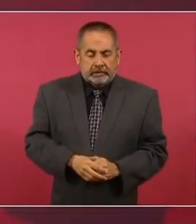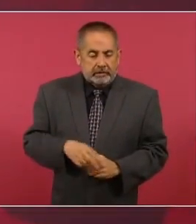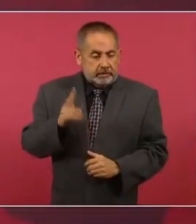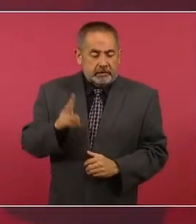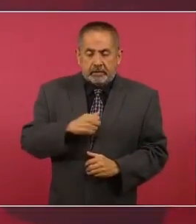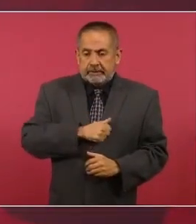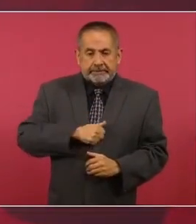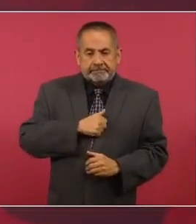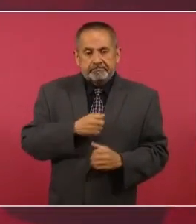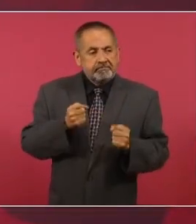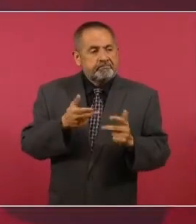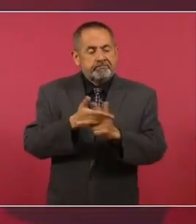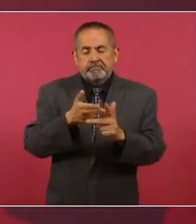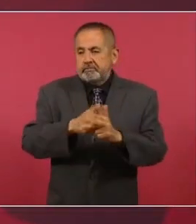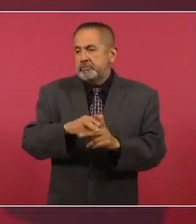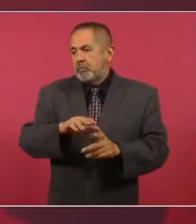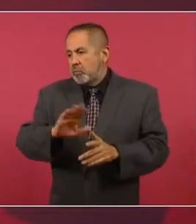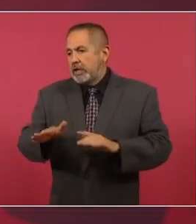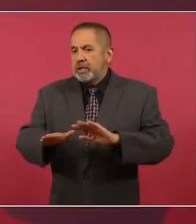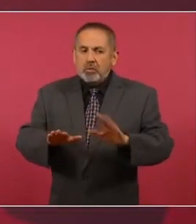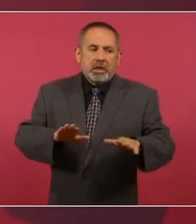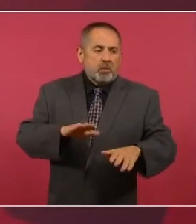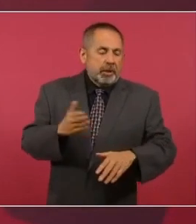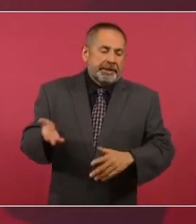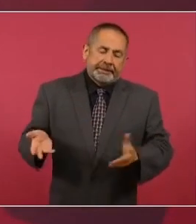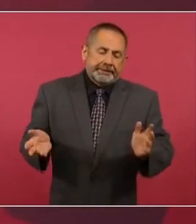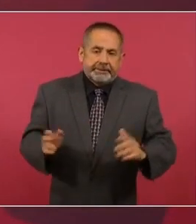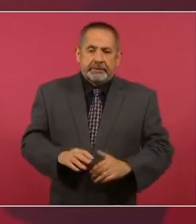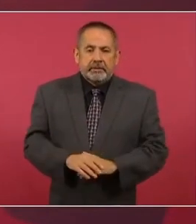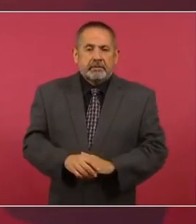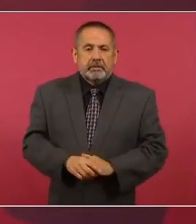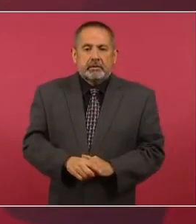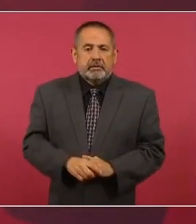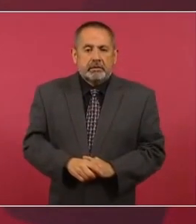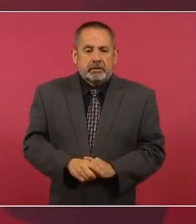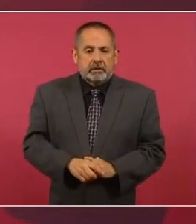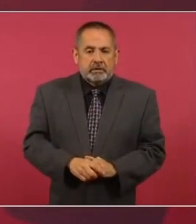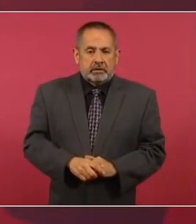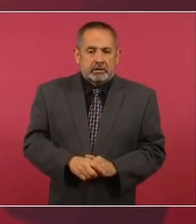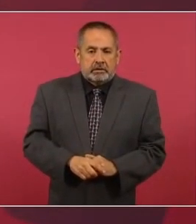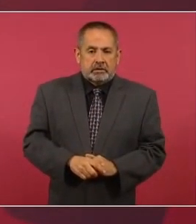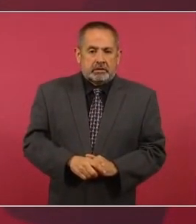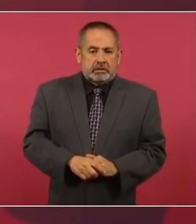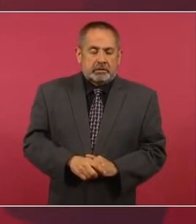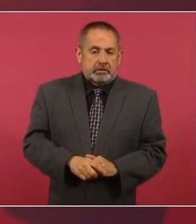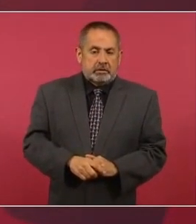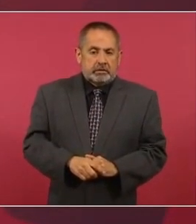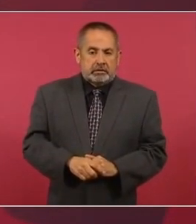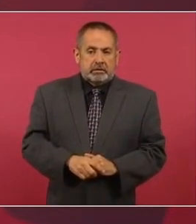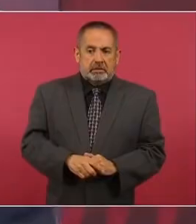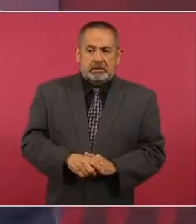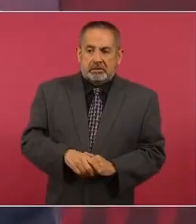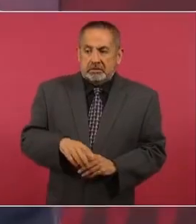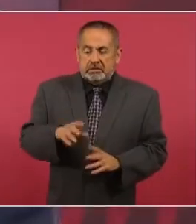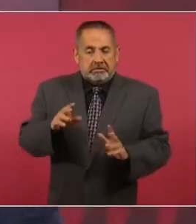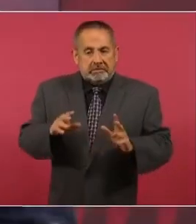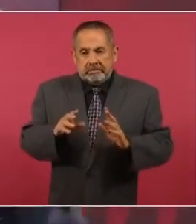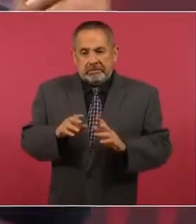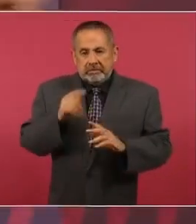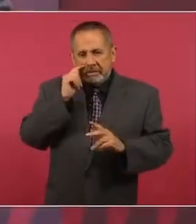Desgraciadamente, la pérdida de vidas humanas. ¿Sí? Aun cuando se trata